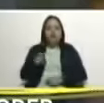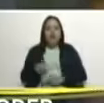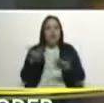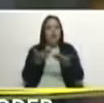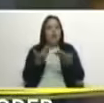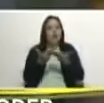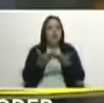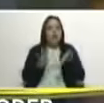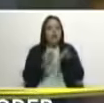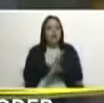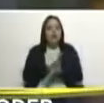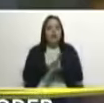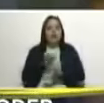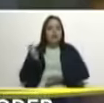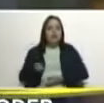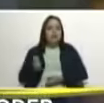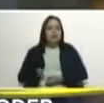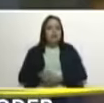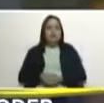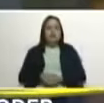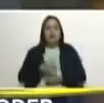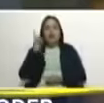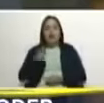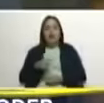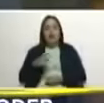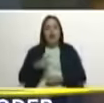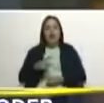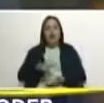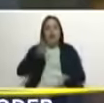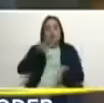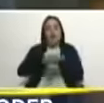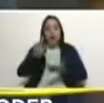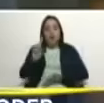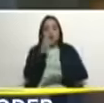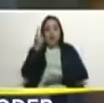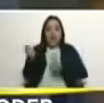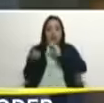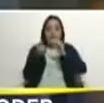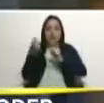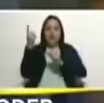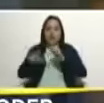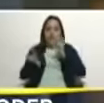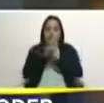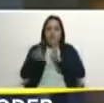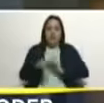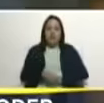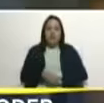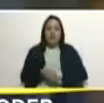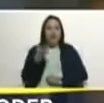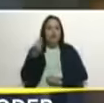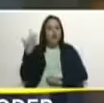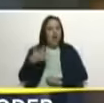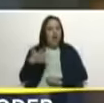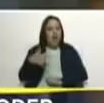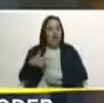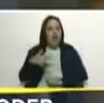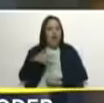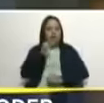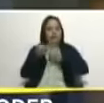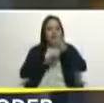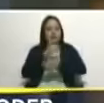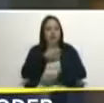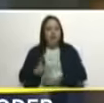Estamos ya, aprobamos en primera discusión y vamos a la segunda discusión de una ley que le es muy cara a la señora vicepresidenta, que es una ley